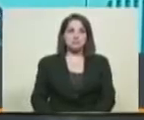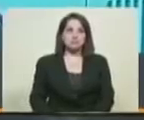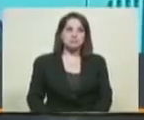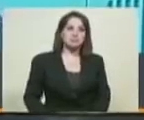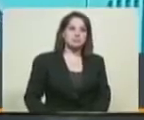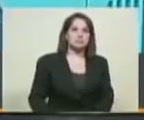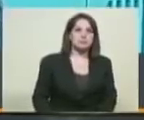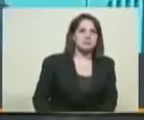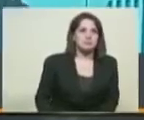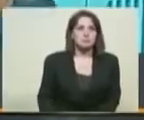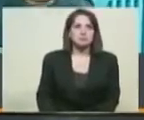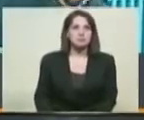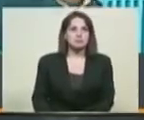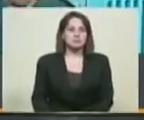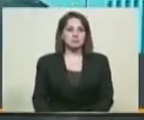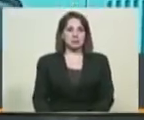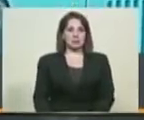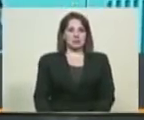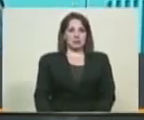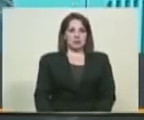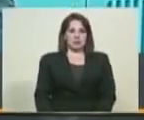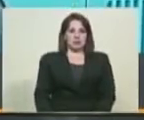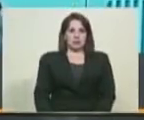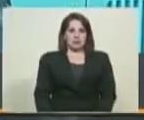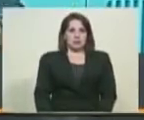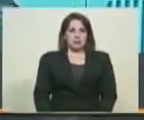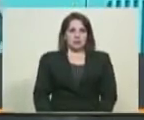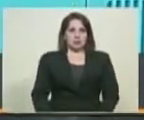allá. Aperturar es